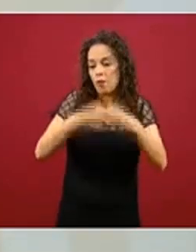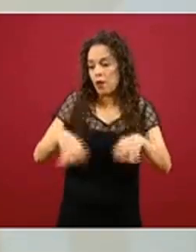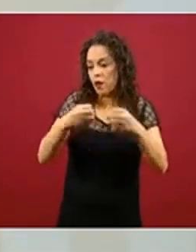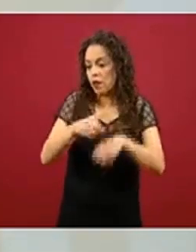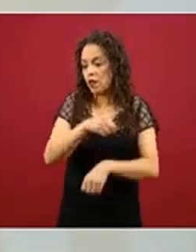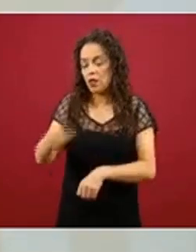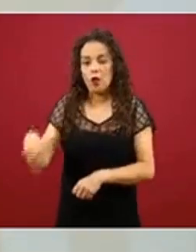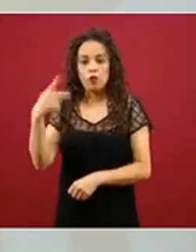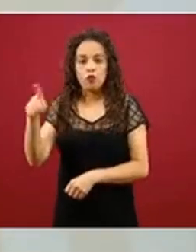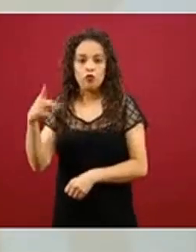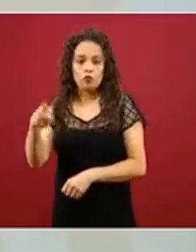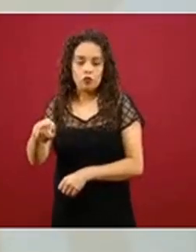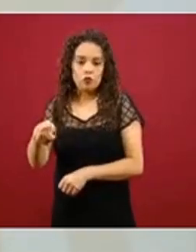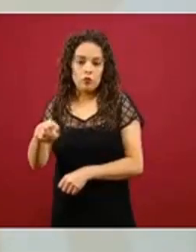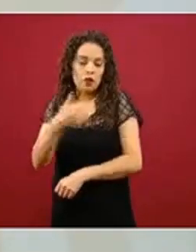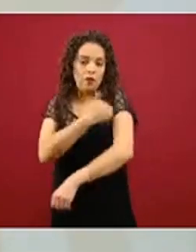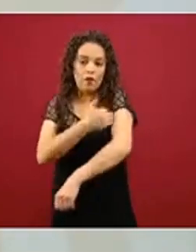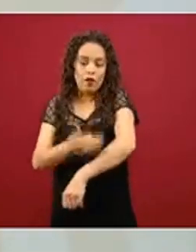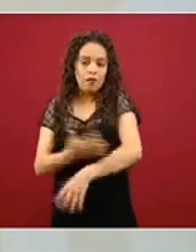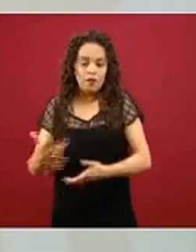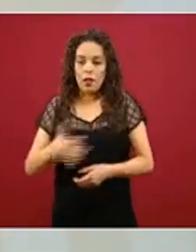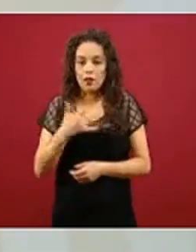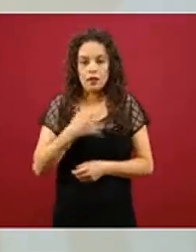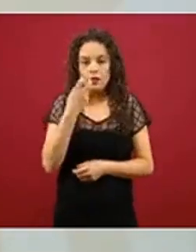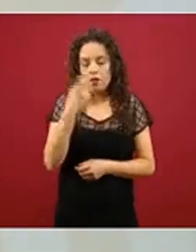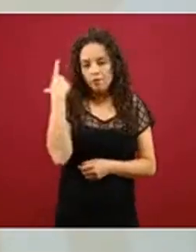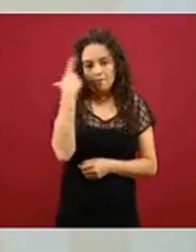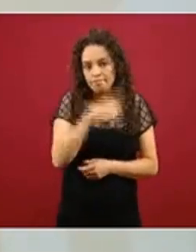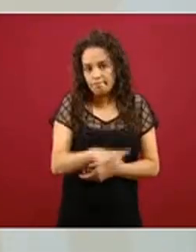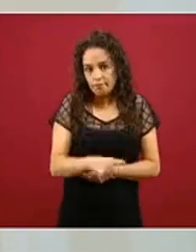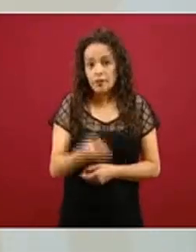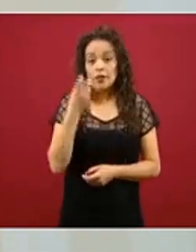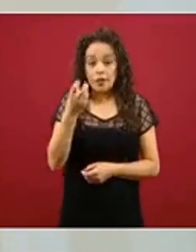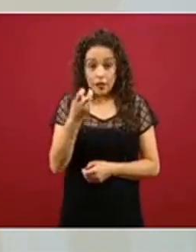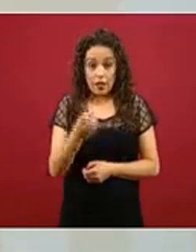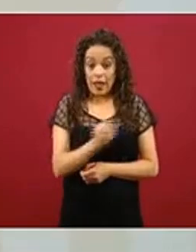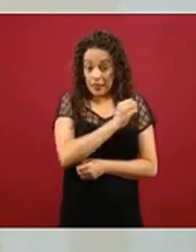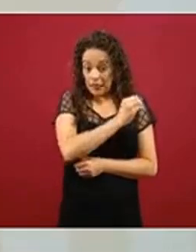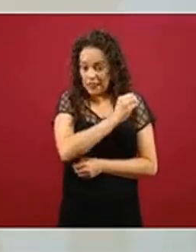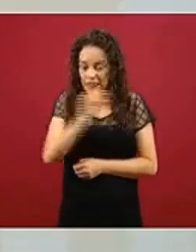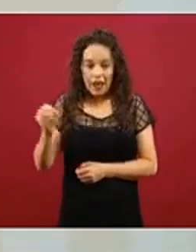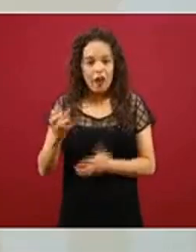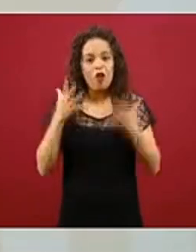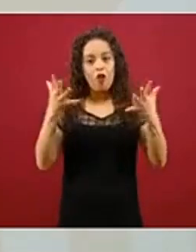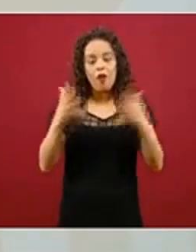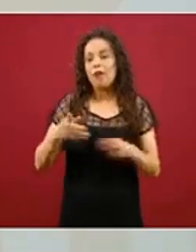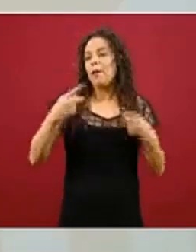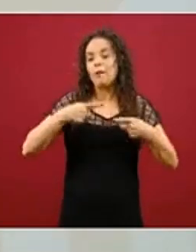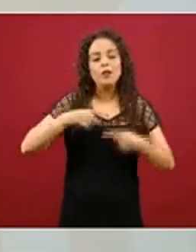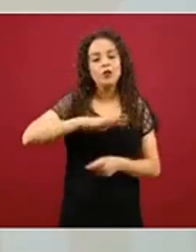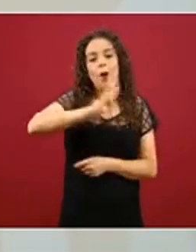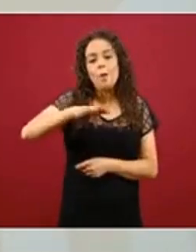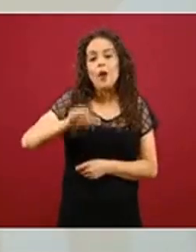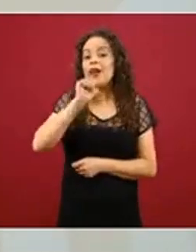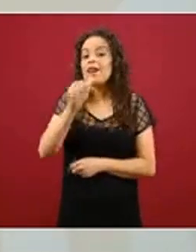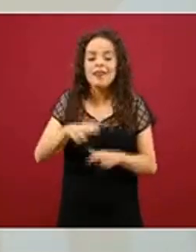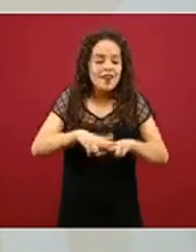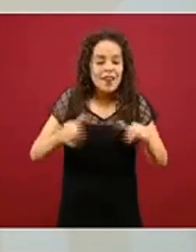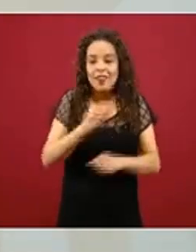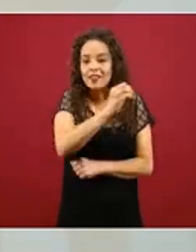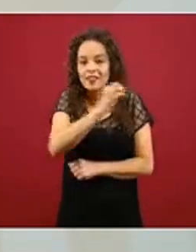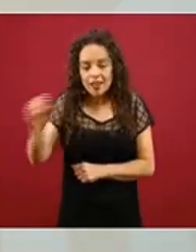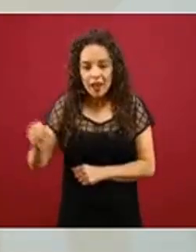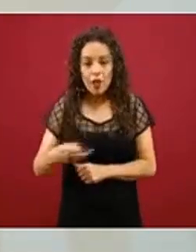Entonces, ¿cuánto es aceptable en términos de lo que uno desea? 0. ¿Cuánto es posible dada la realidad?